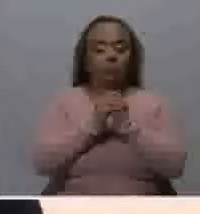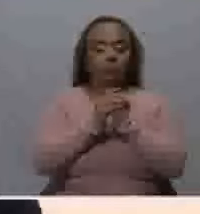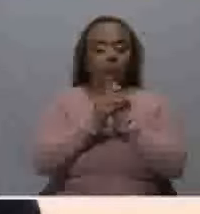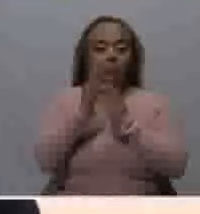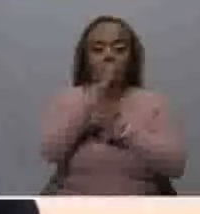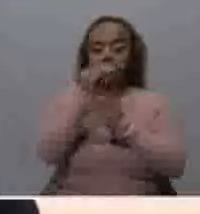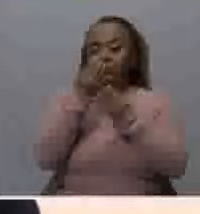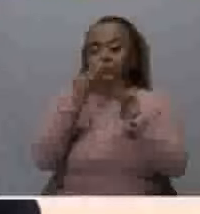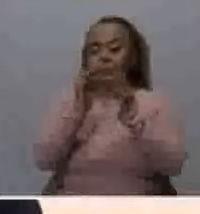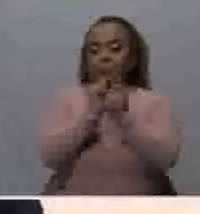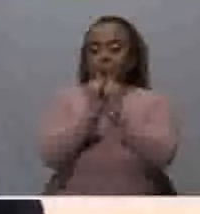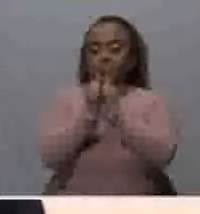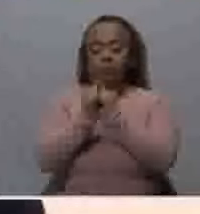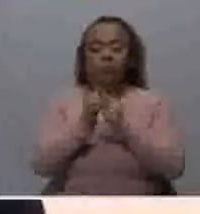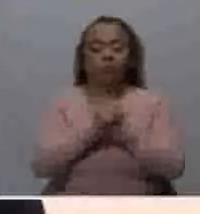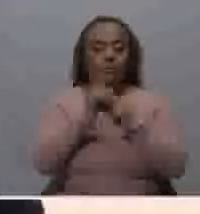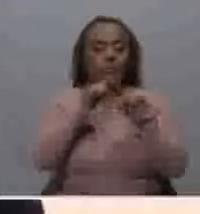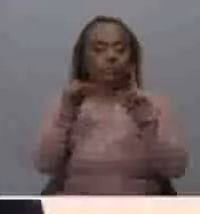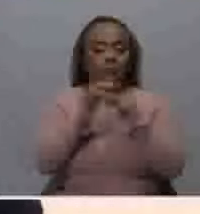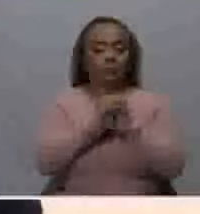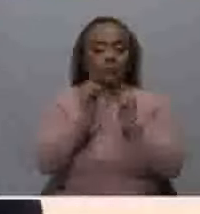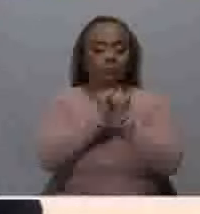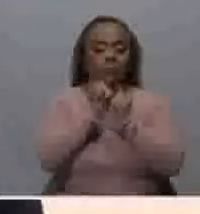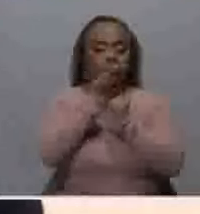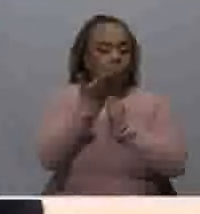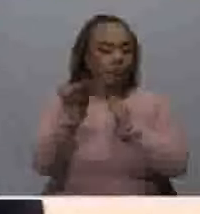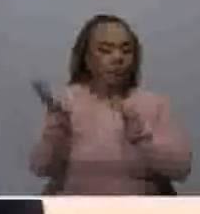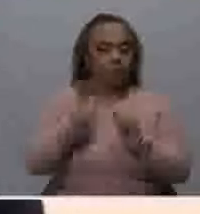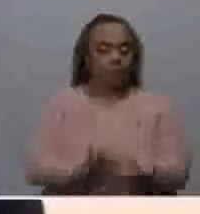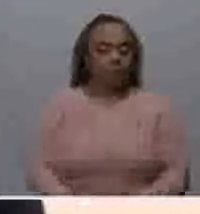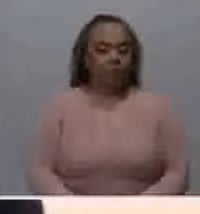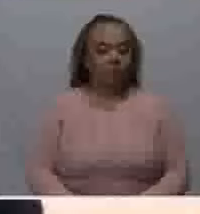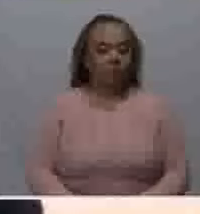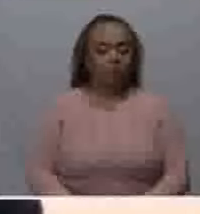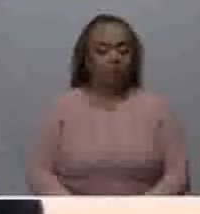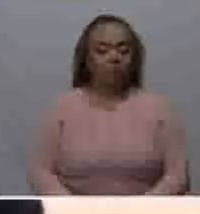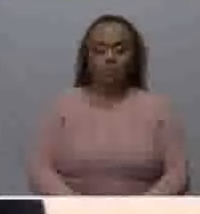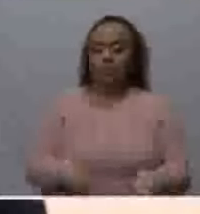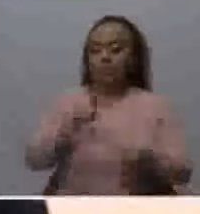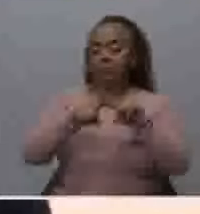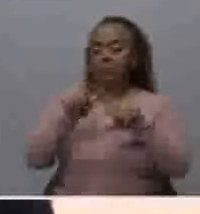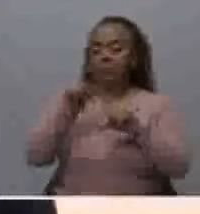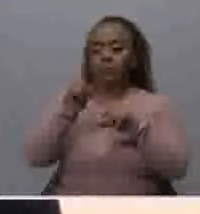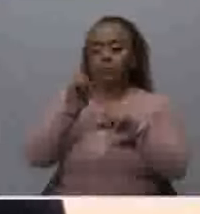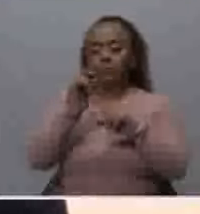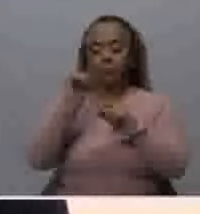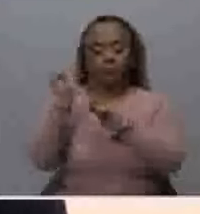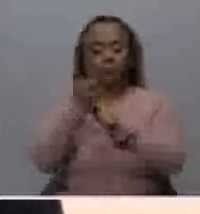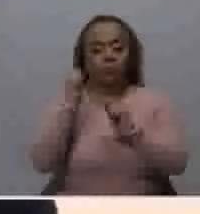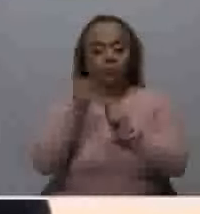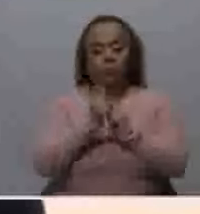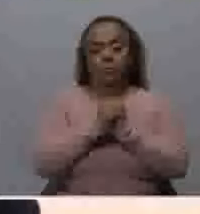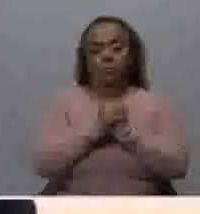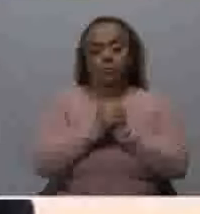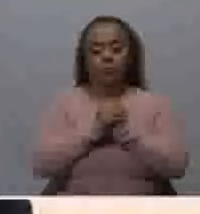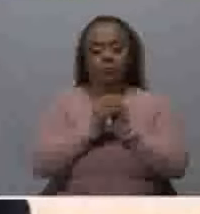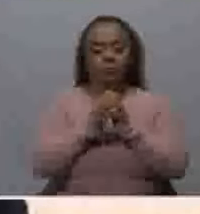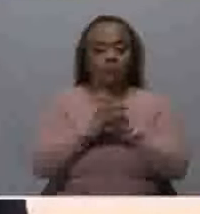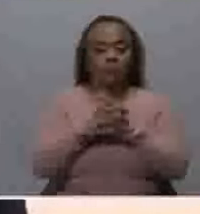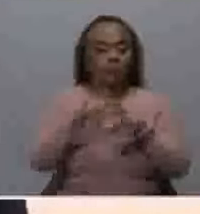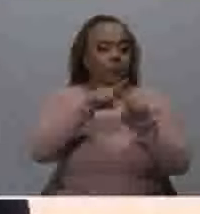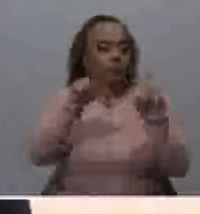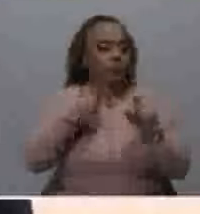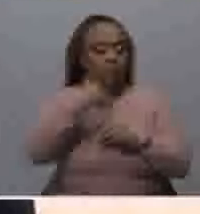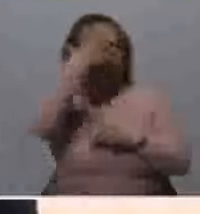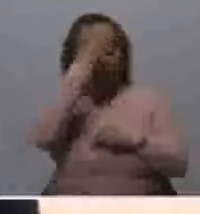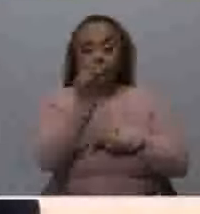de competir, pero con nuestras herramientas. Es que si hay que competir con palos y pico, vamos a competir con palo y pico. Por eso, yo creo que un